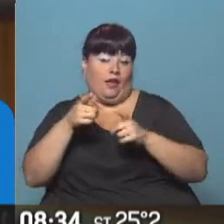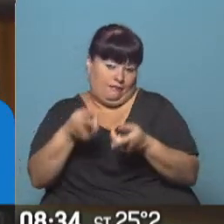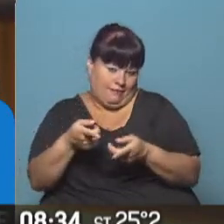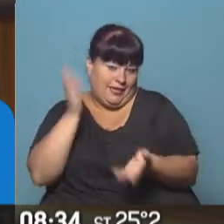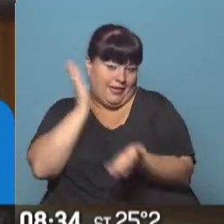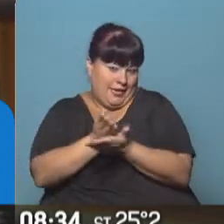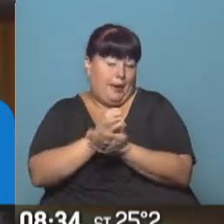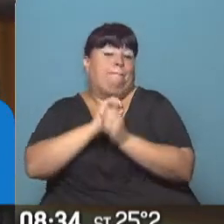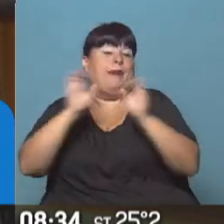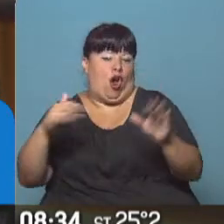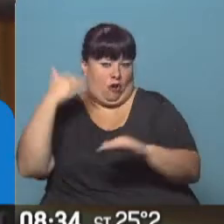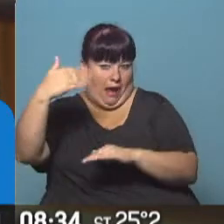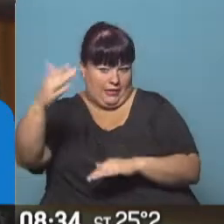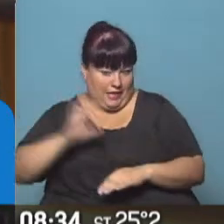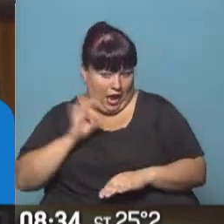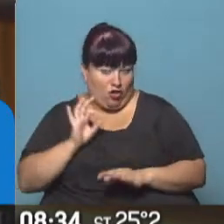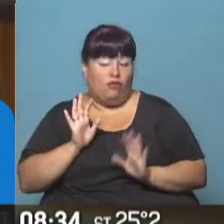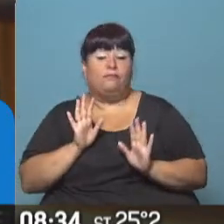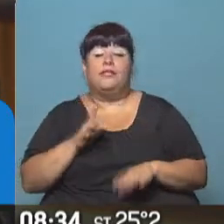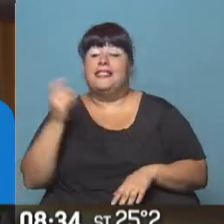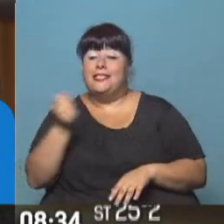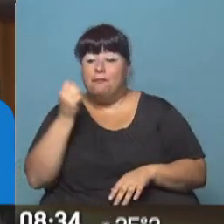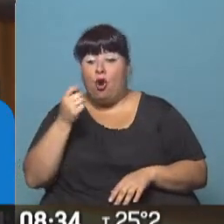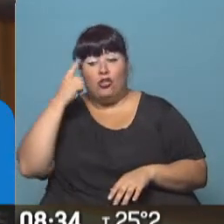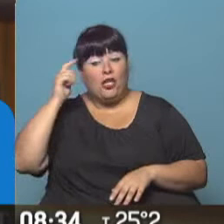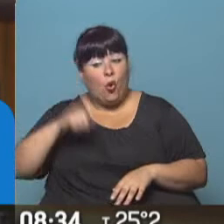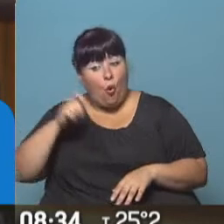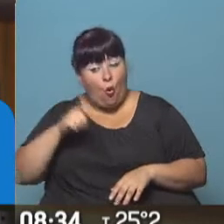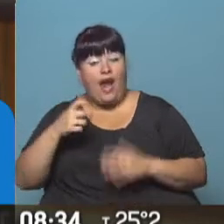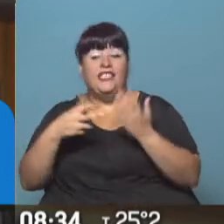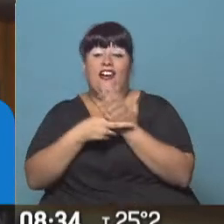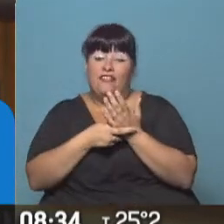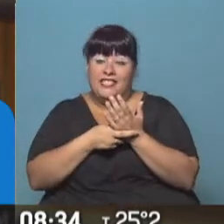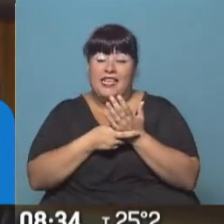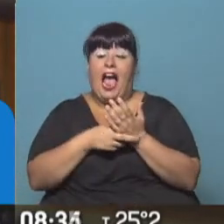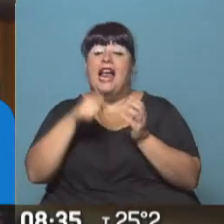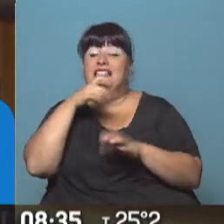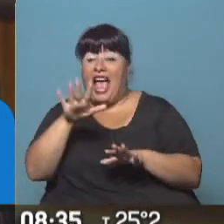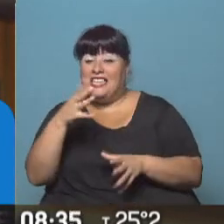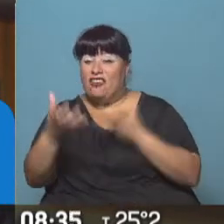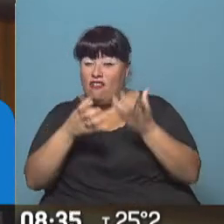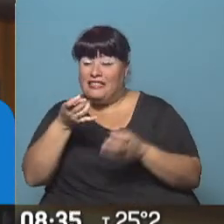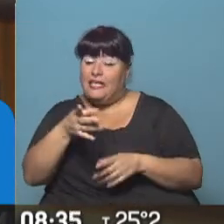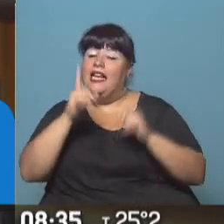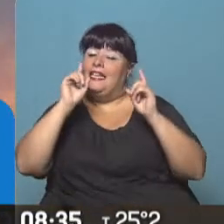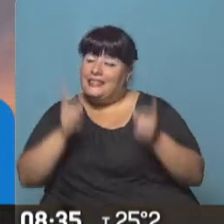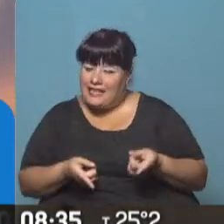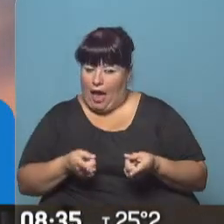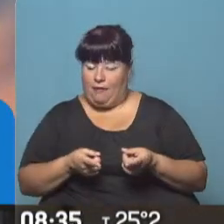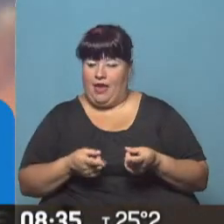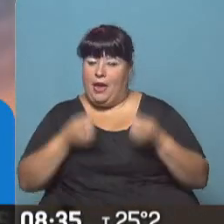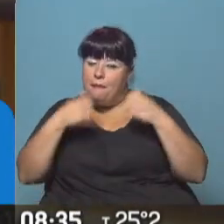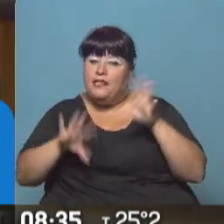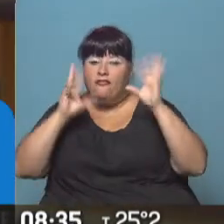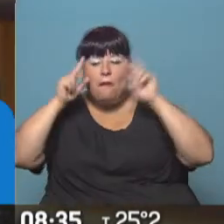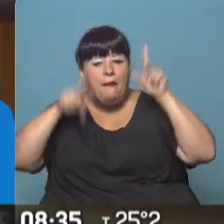las penas se van a grabar es importante que los jueces y los fiscales cuando se producen este tipo de situaciones también pongan en marcha